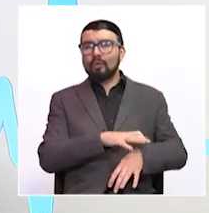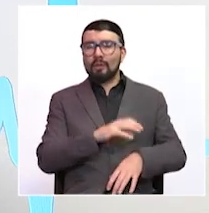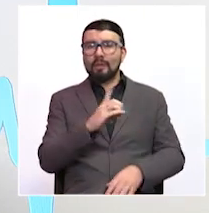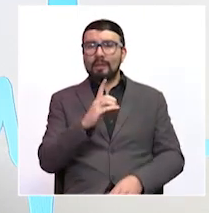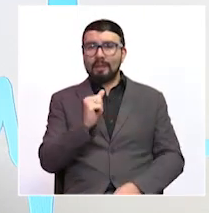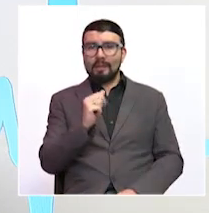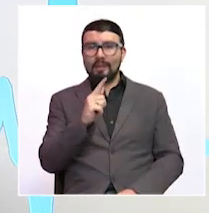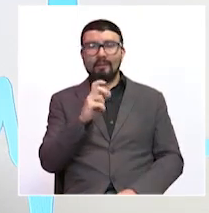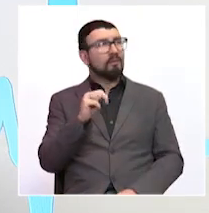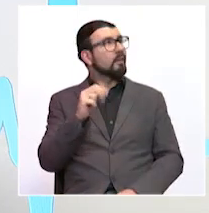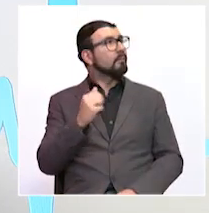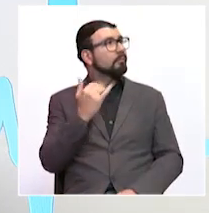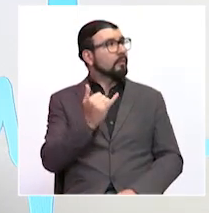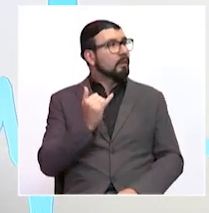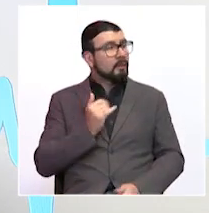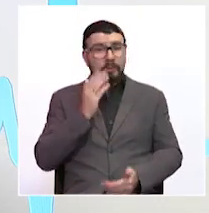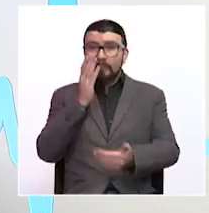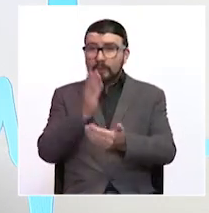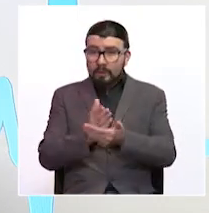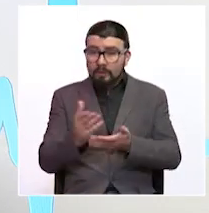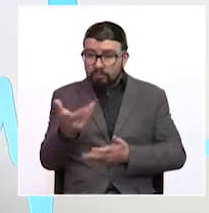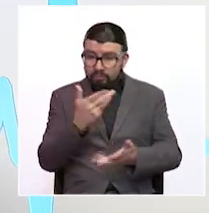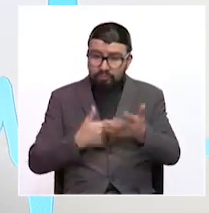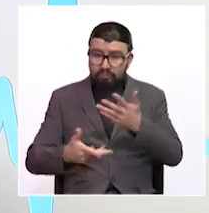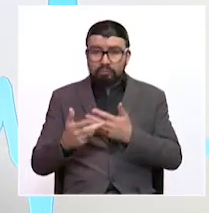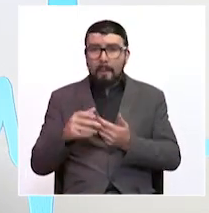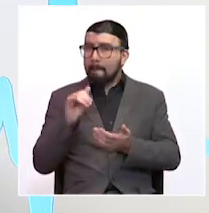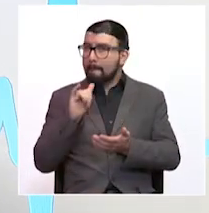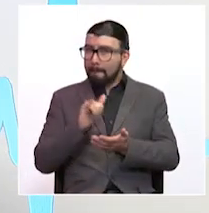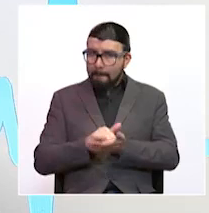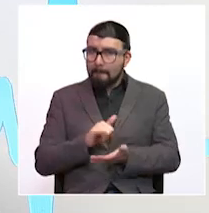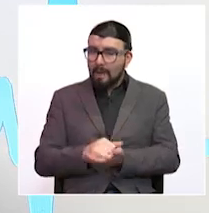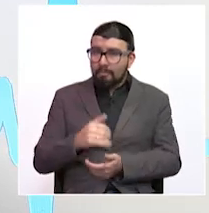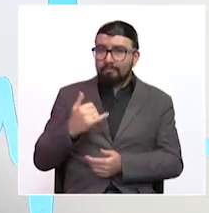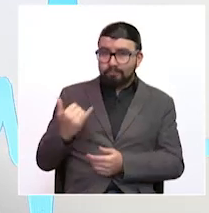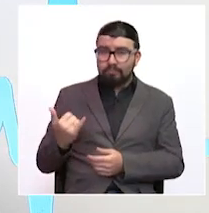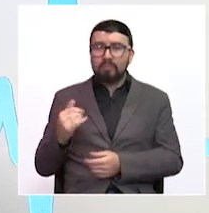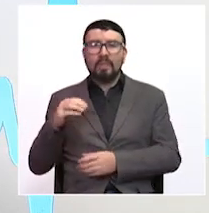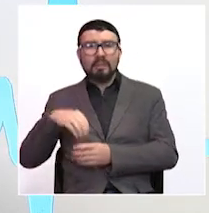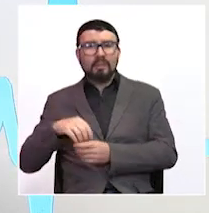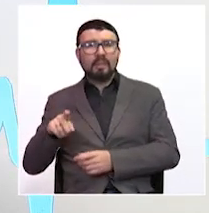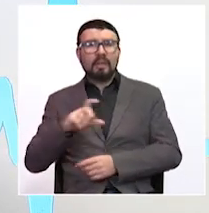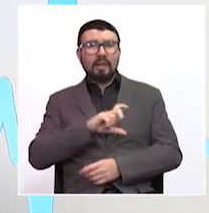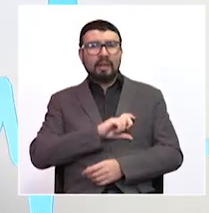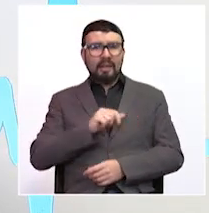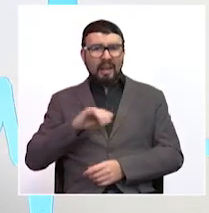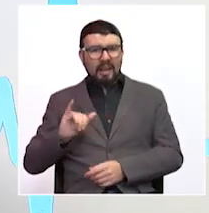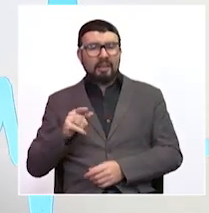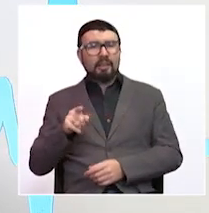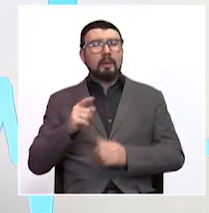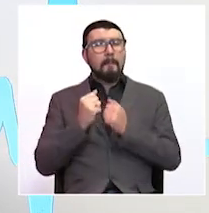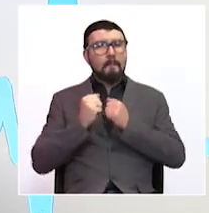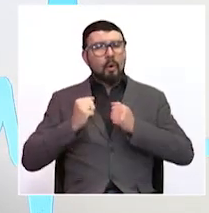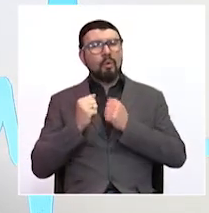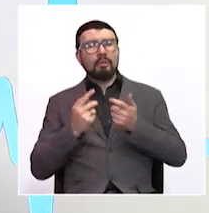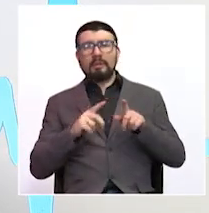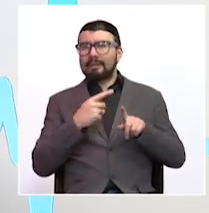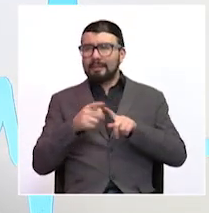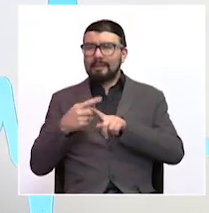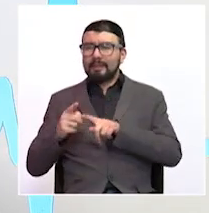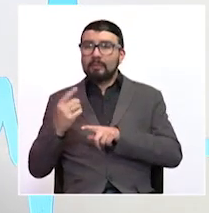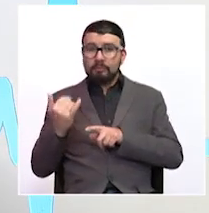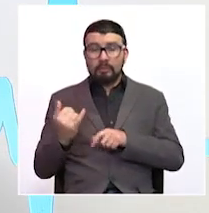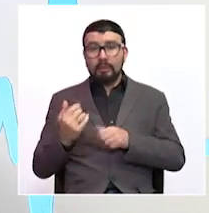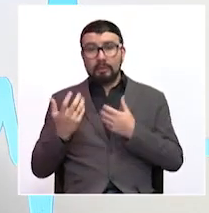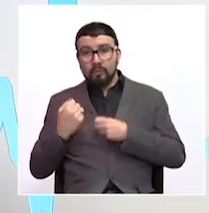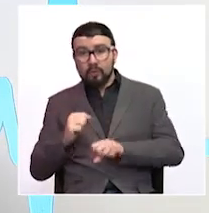equipo de profesionales atendiendo los lo mismo que estamos haciendo en cali en bogotá y en otras partes tratando de hacer ese